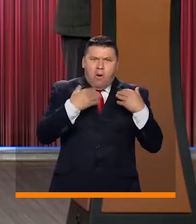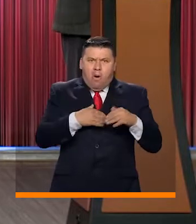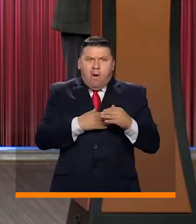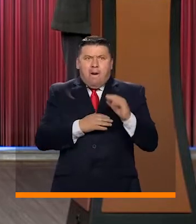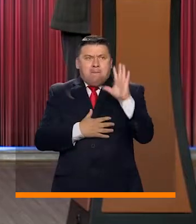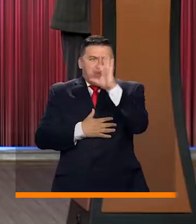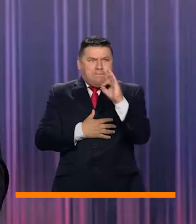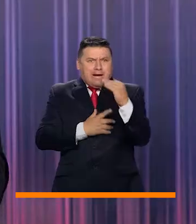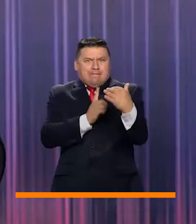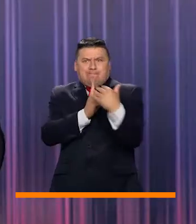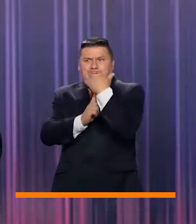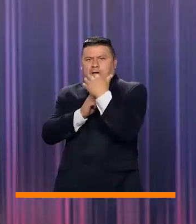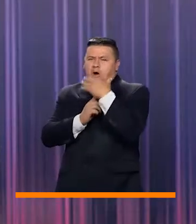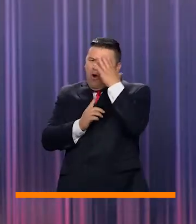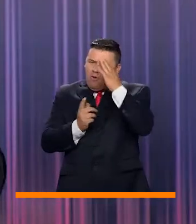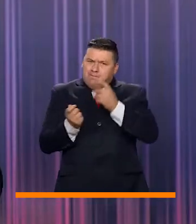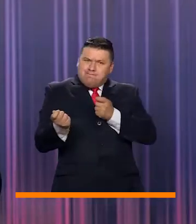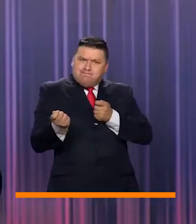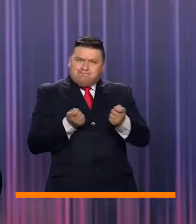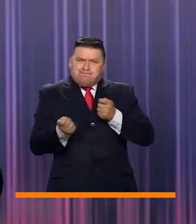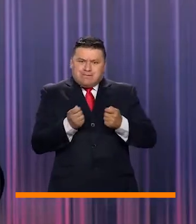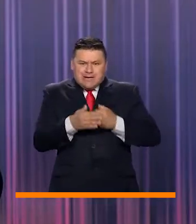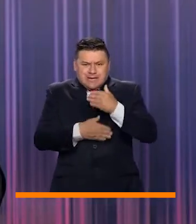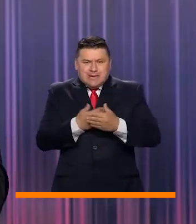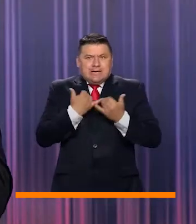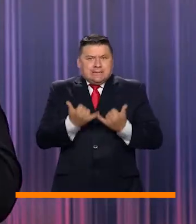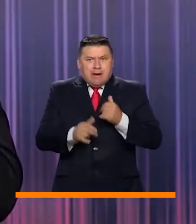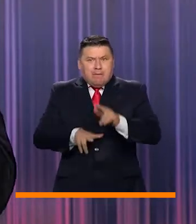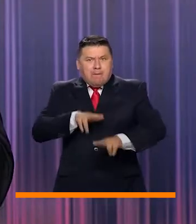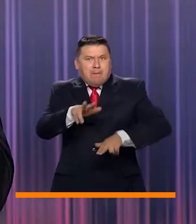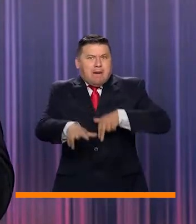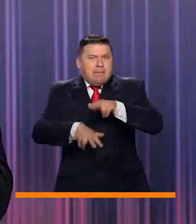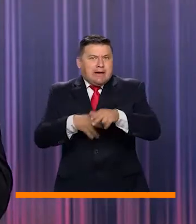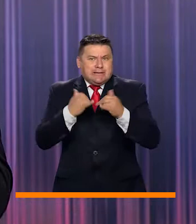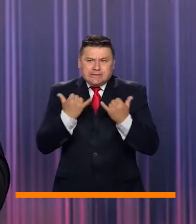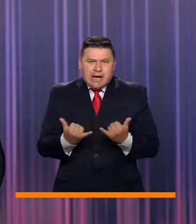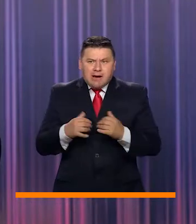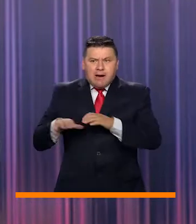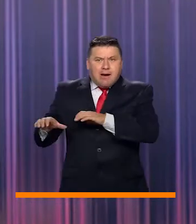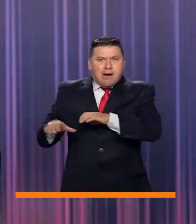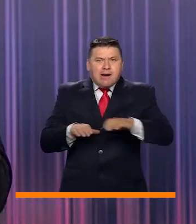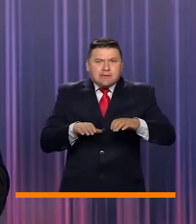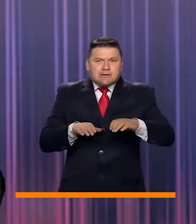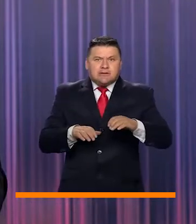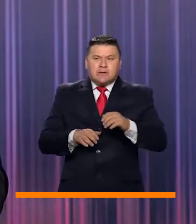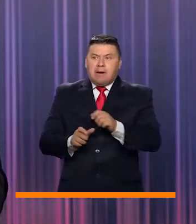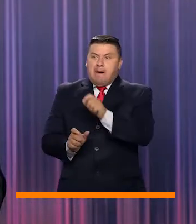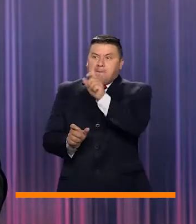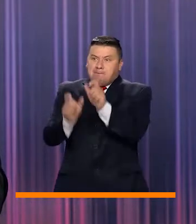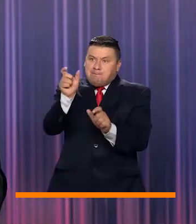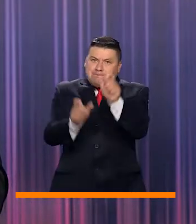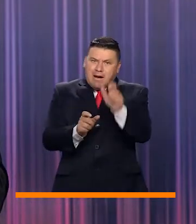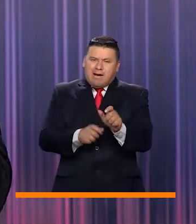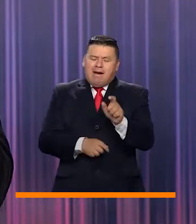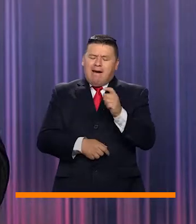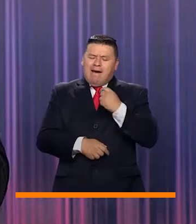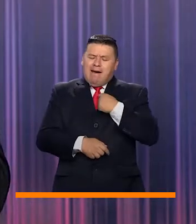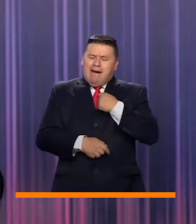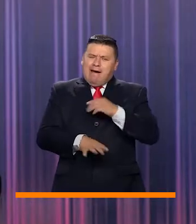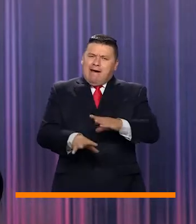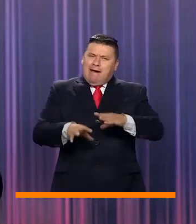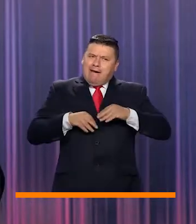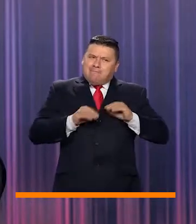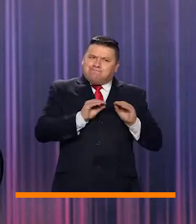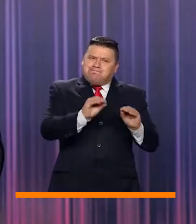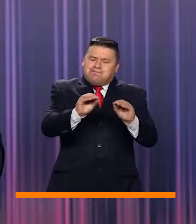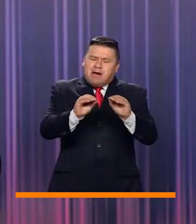que enfrentamos, las medidas que hemos puesto en marcha y las acciones que cada uno de nosotros personalmente debemos